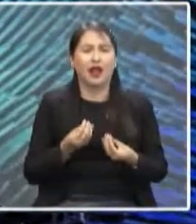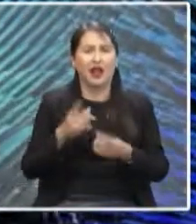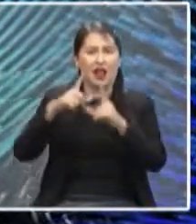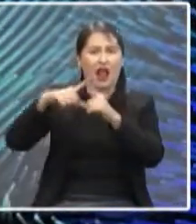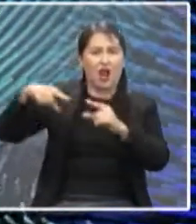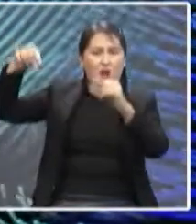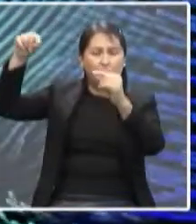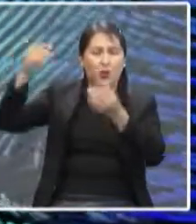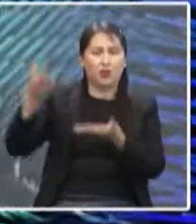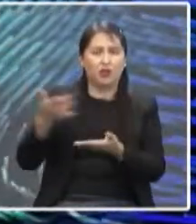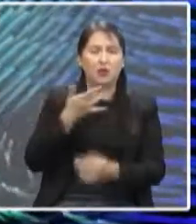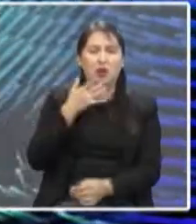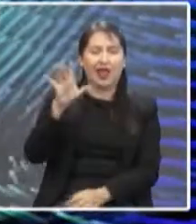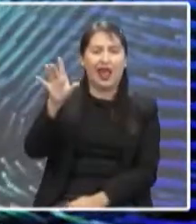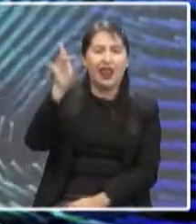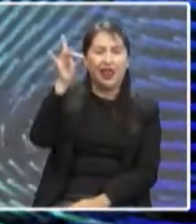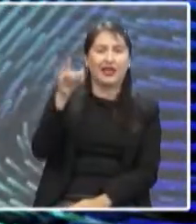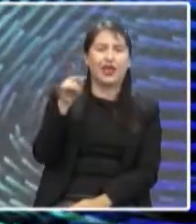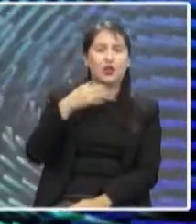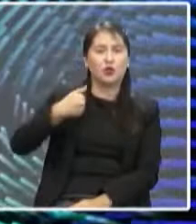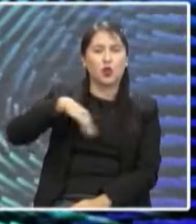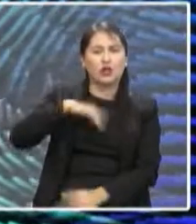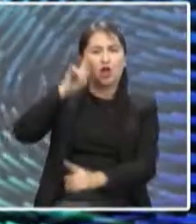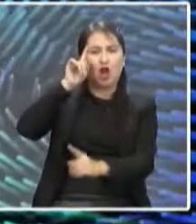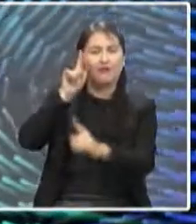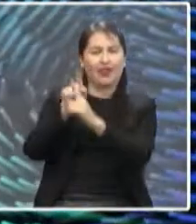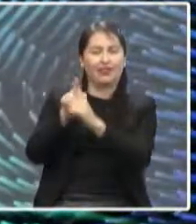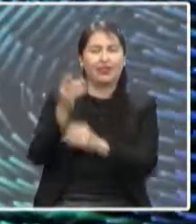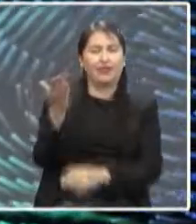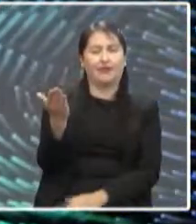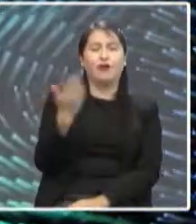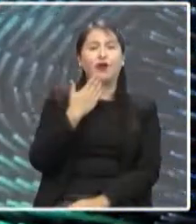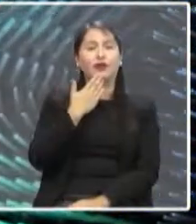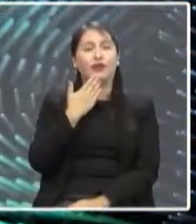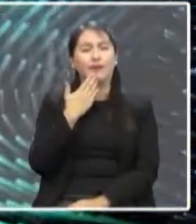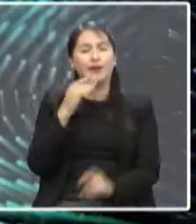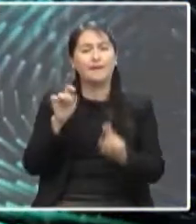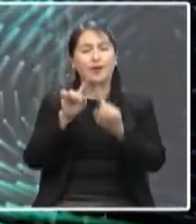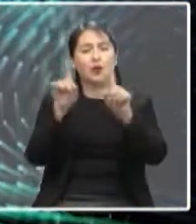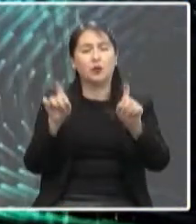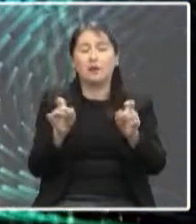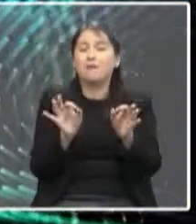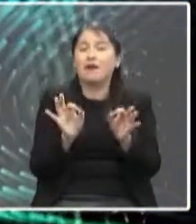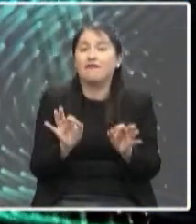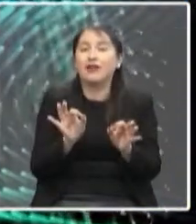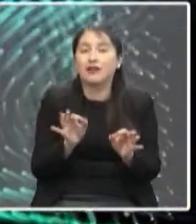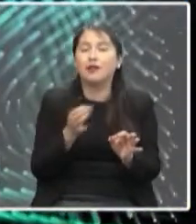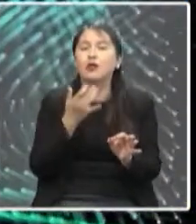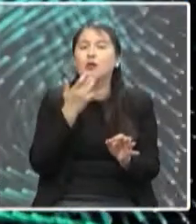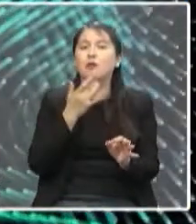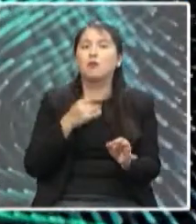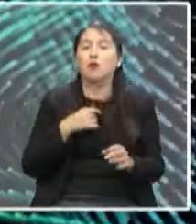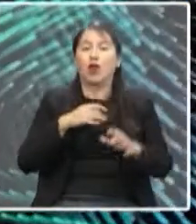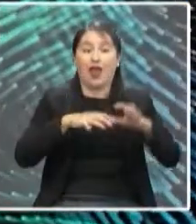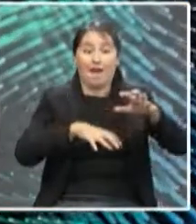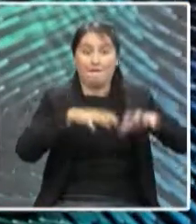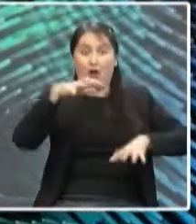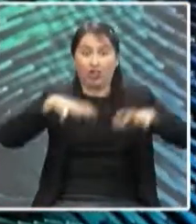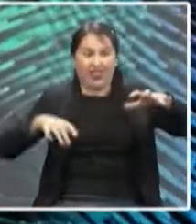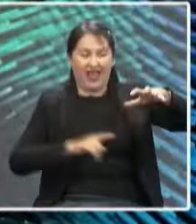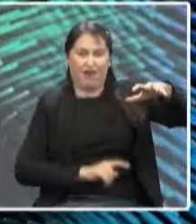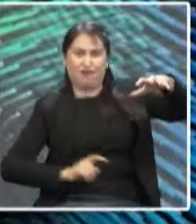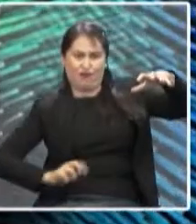qué elegirla como nuestro objetivo? Y podrían también preguntar perfectamente, ¿por qué escalar la montaña más alta? ¿Por qué